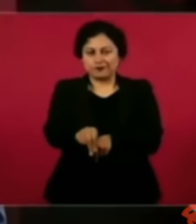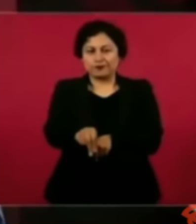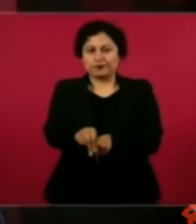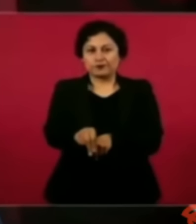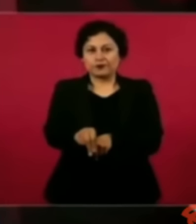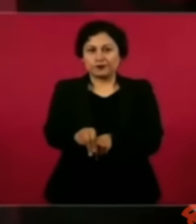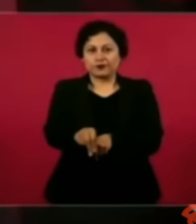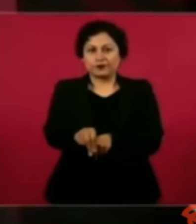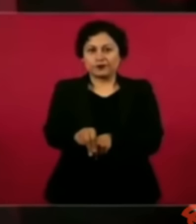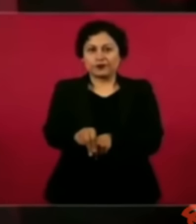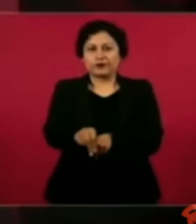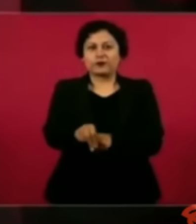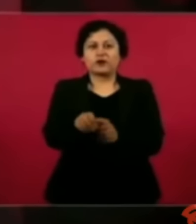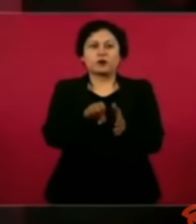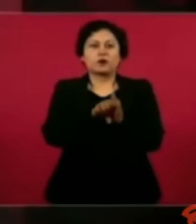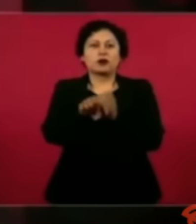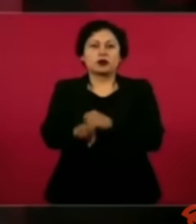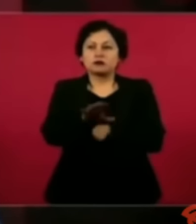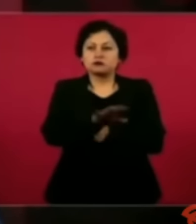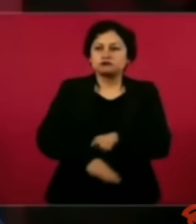lo público en privado.